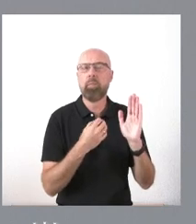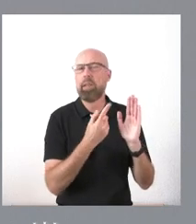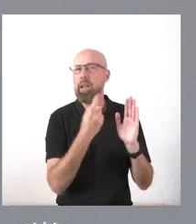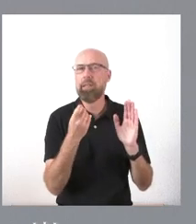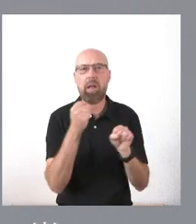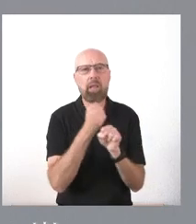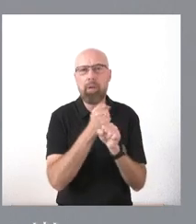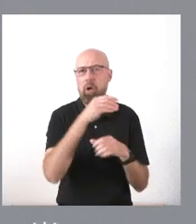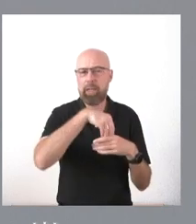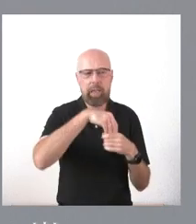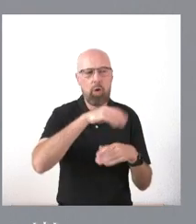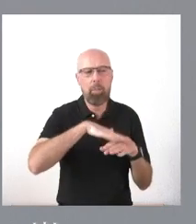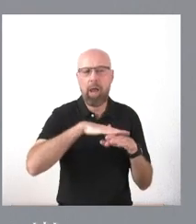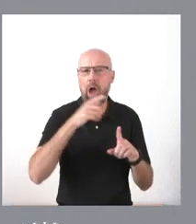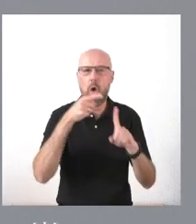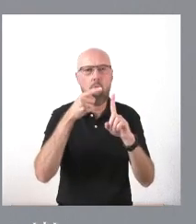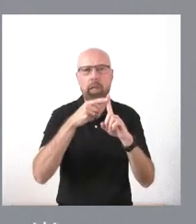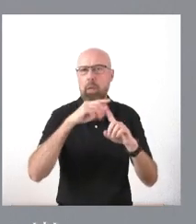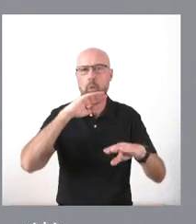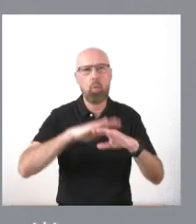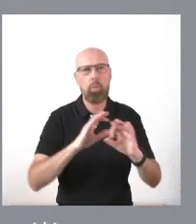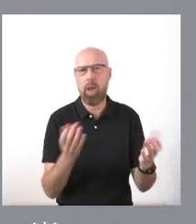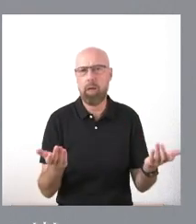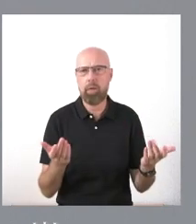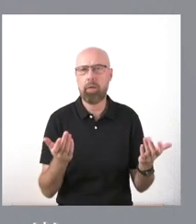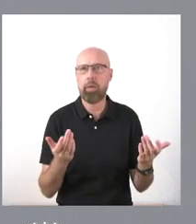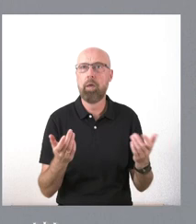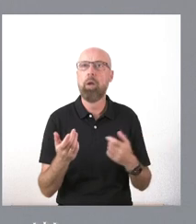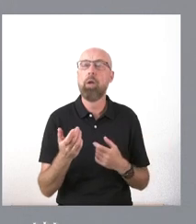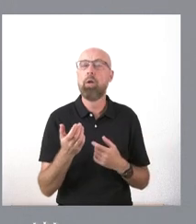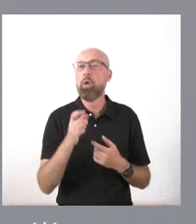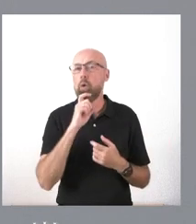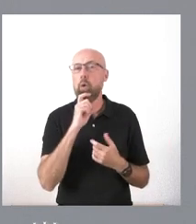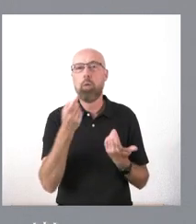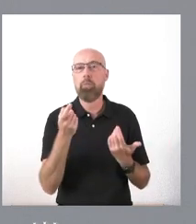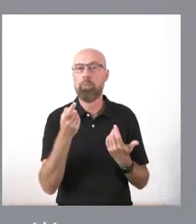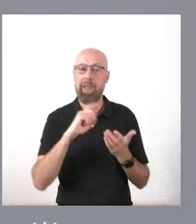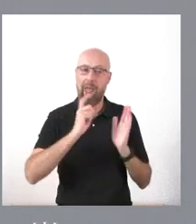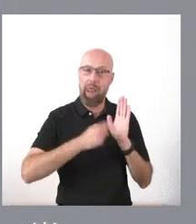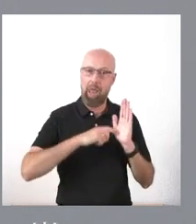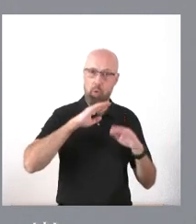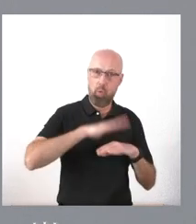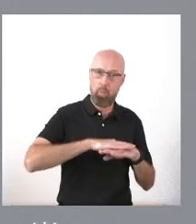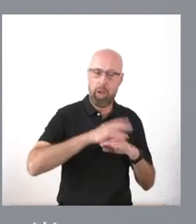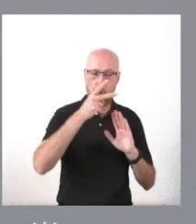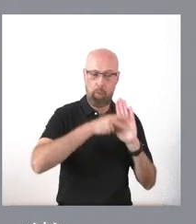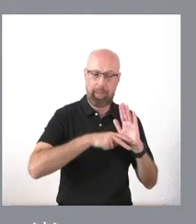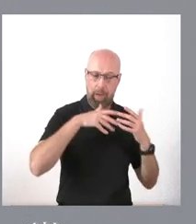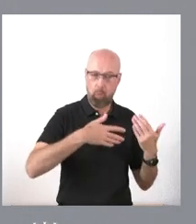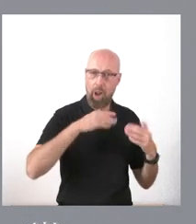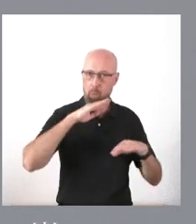garantice sobre el objetivo En definitiva el Cómo cumpliendo la ley y la normativa vigente el Cómo